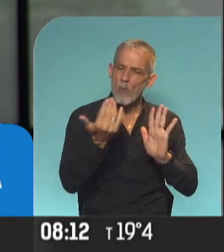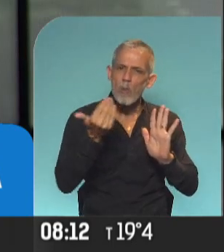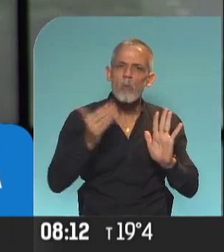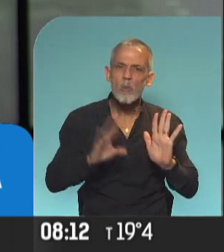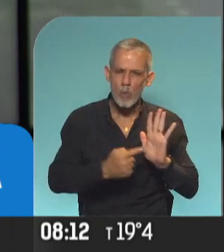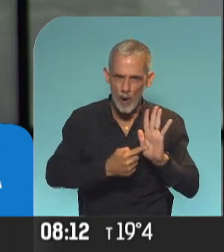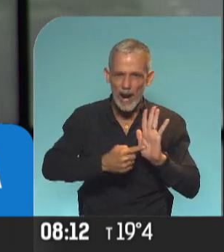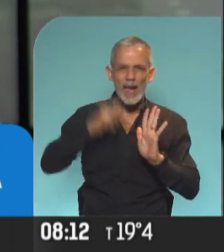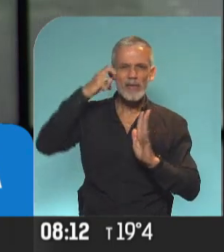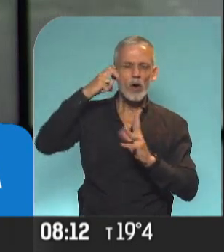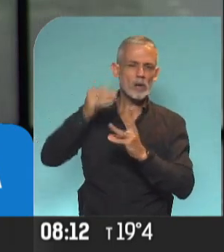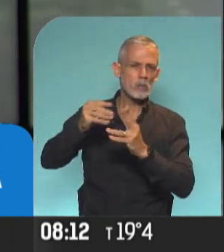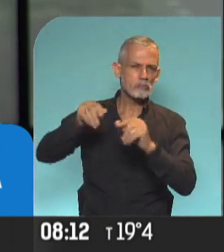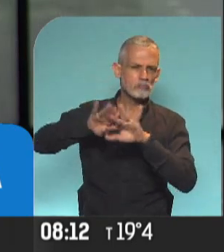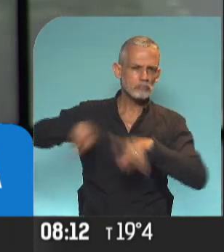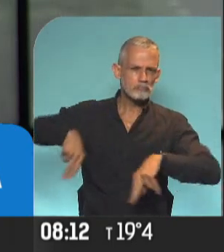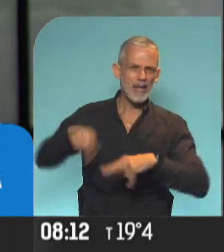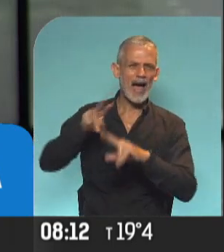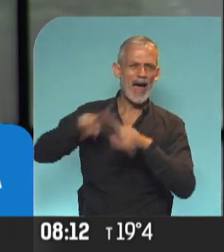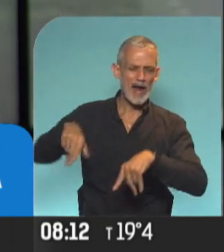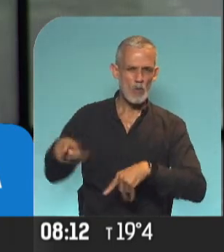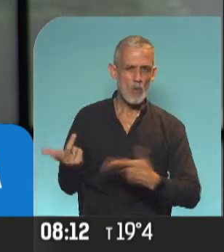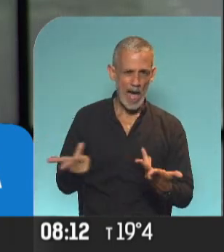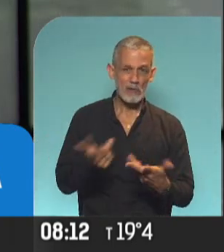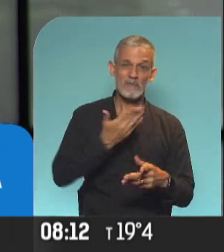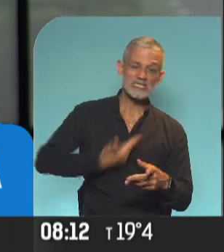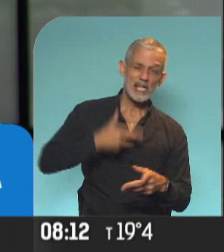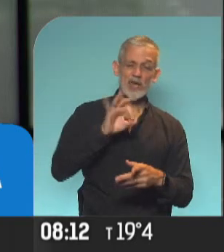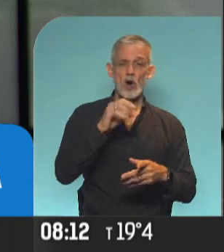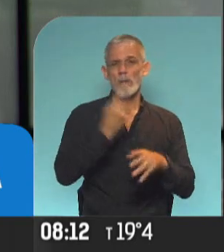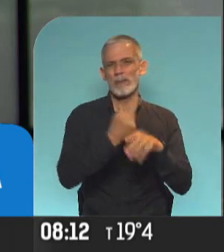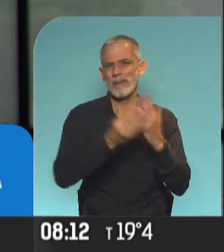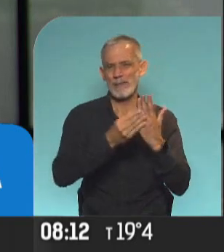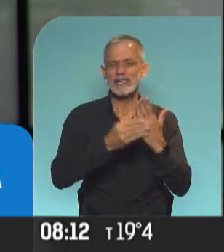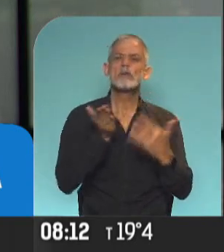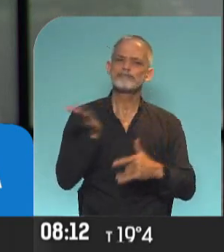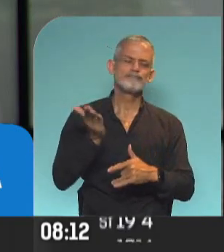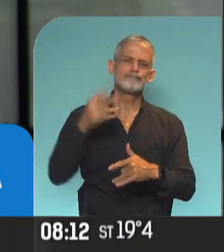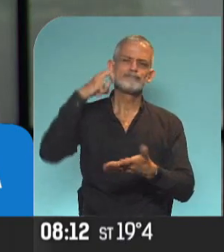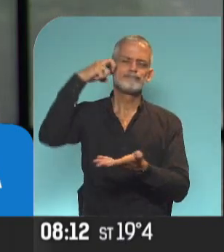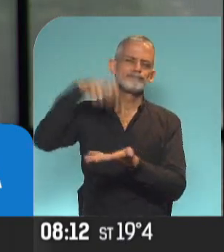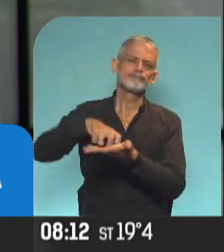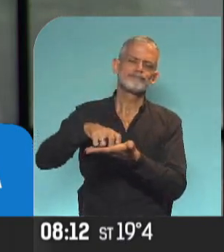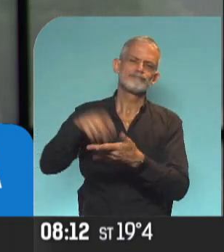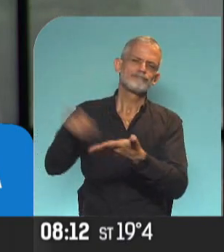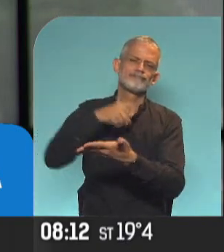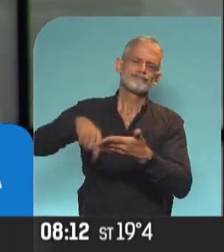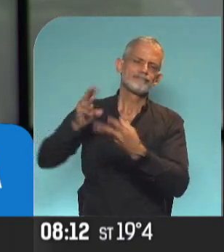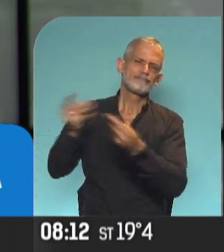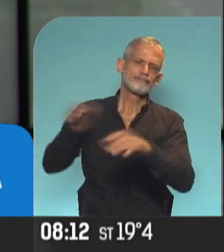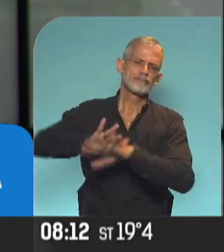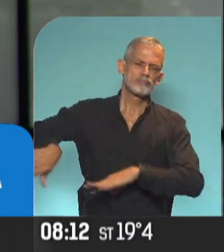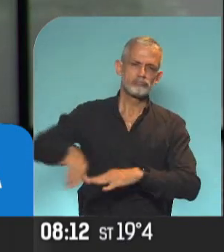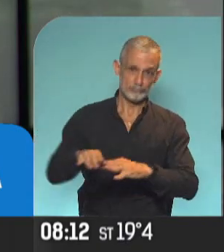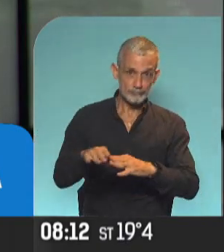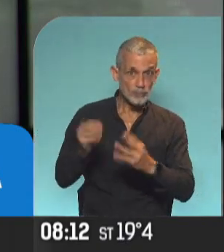de los regímenes parlamentarios, donde el presidente o el primer ministro el presidente puede pedir la disolución del Parlamento. Pidió la disolución del Parlamento,